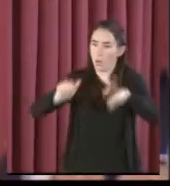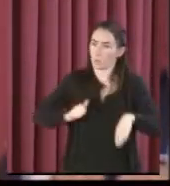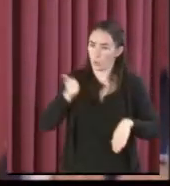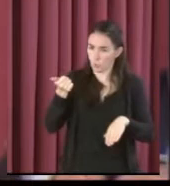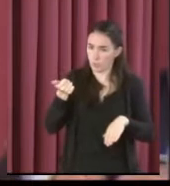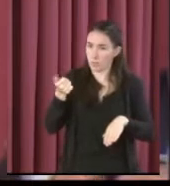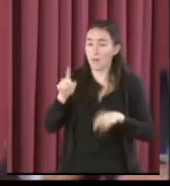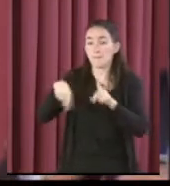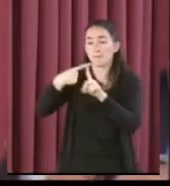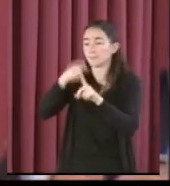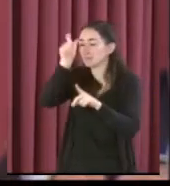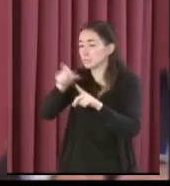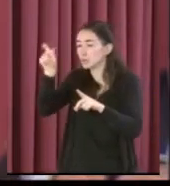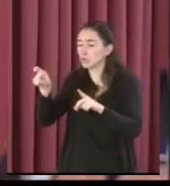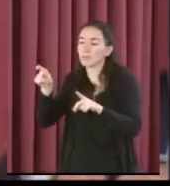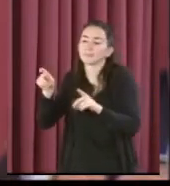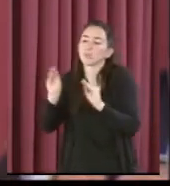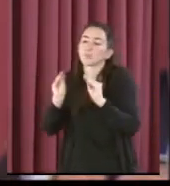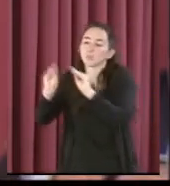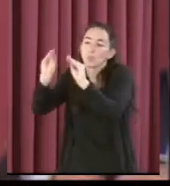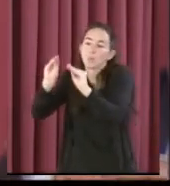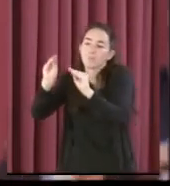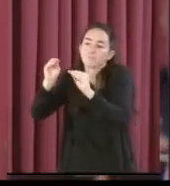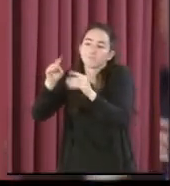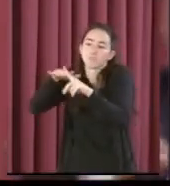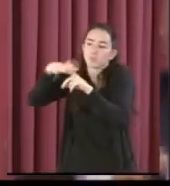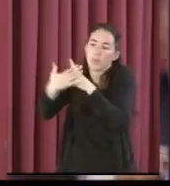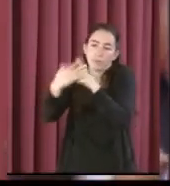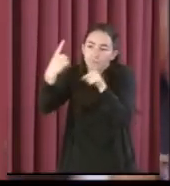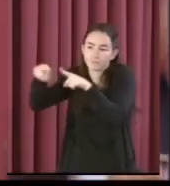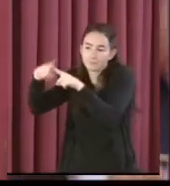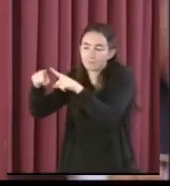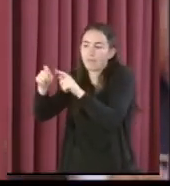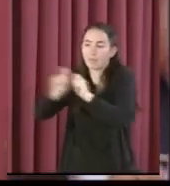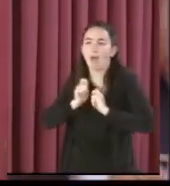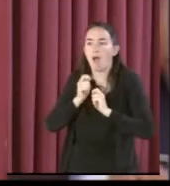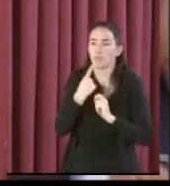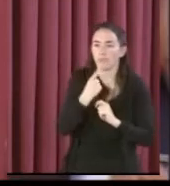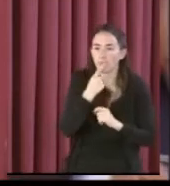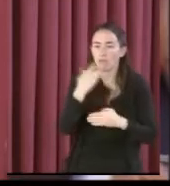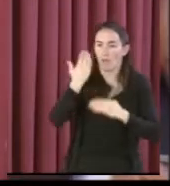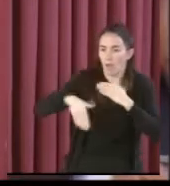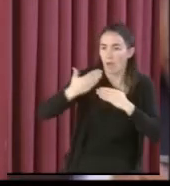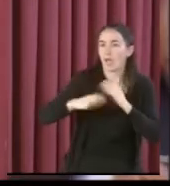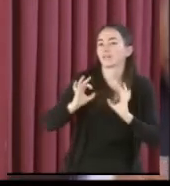inclusión social de ciudadanos que, por circunstancias diversas, se enfrentan día a día a dificultades